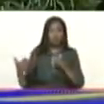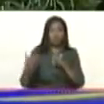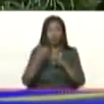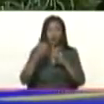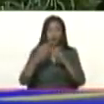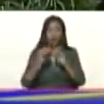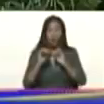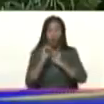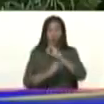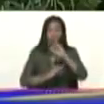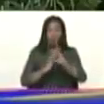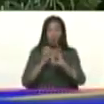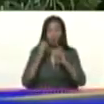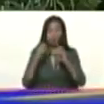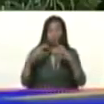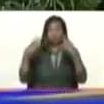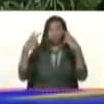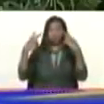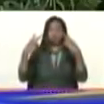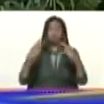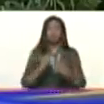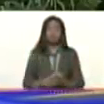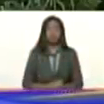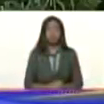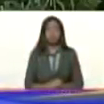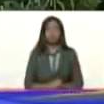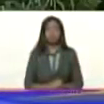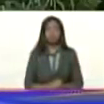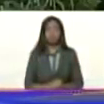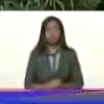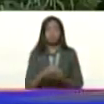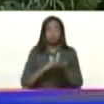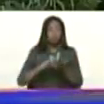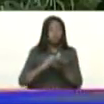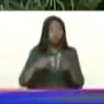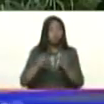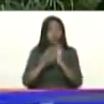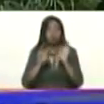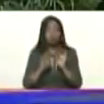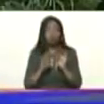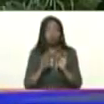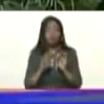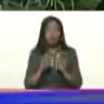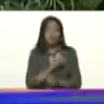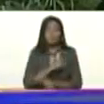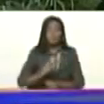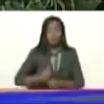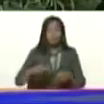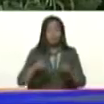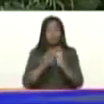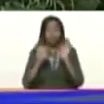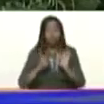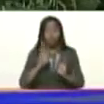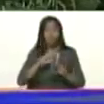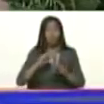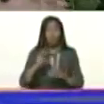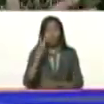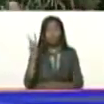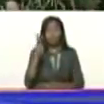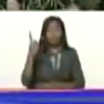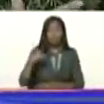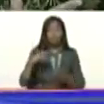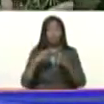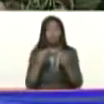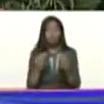también internacionales, ¿no? Le he ratificado en la conversación privada que en Venezuela tenemos todas